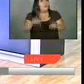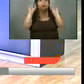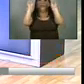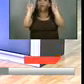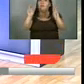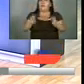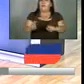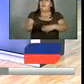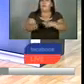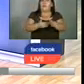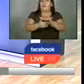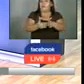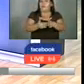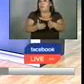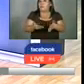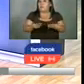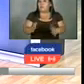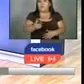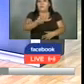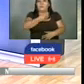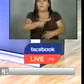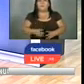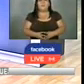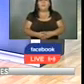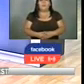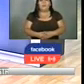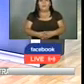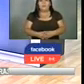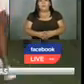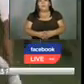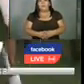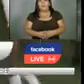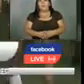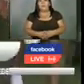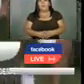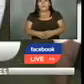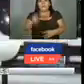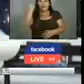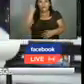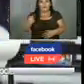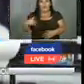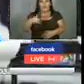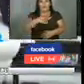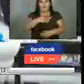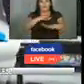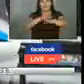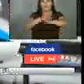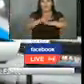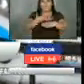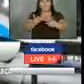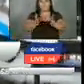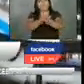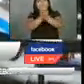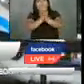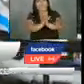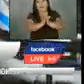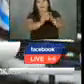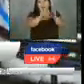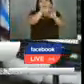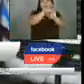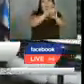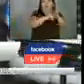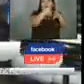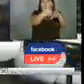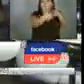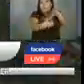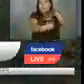ahora con todo lo que tenemos preparado, vamos con nuestros titulares. El ministro de Seguridad presentará reformas a los códigos penal